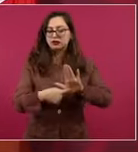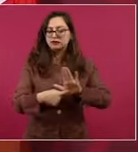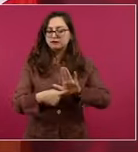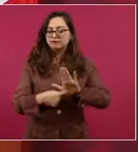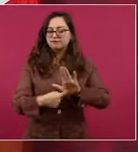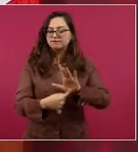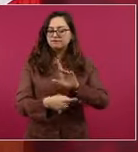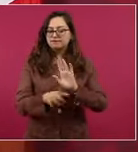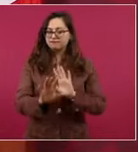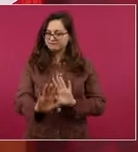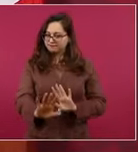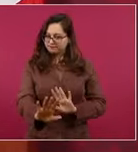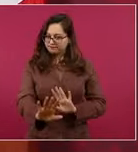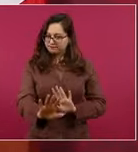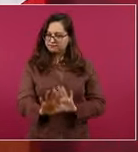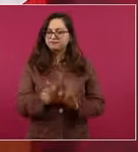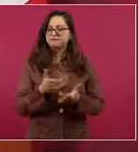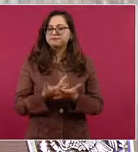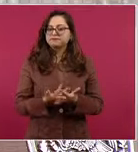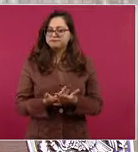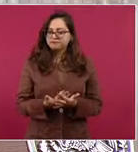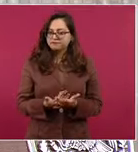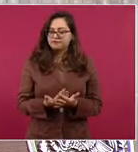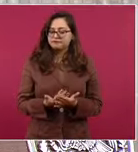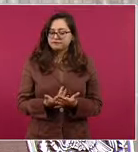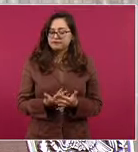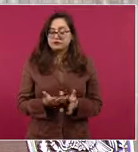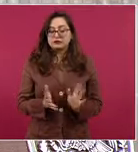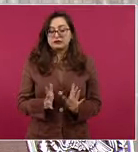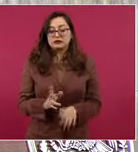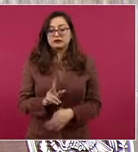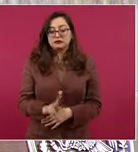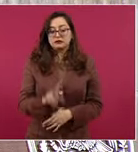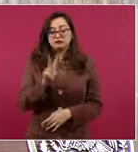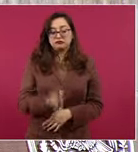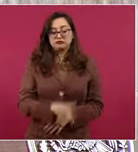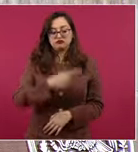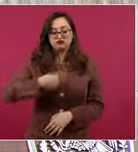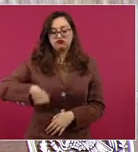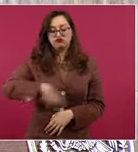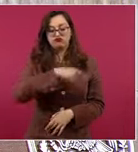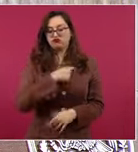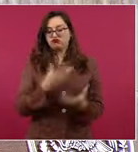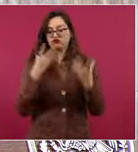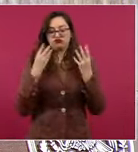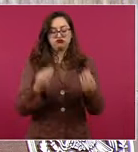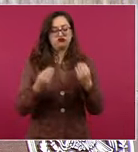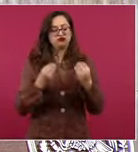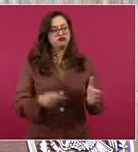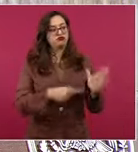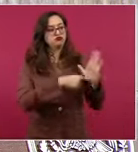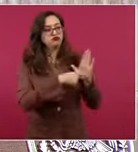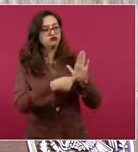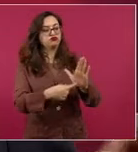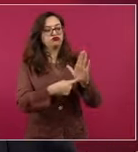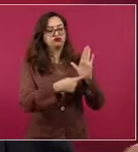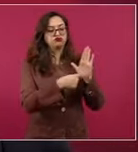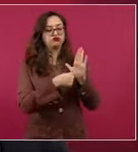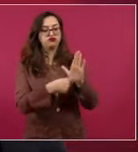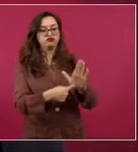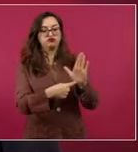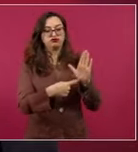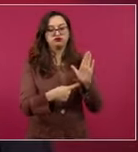Sí se está ventilando bastante sobre estos temas. Antes no se